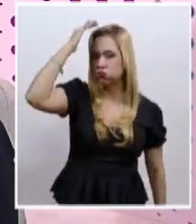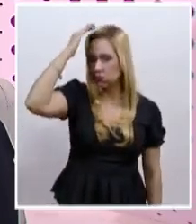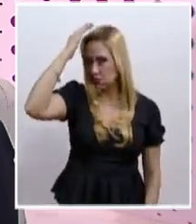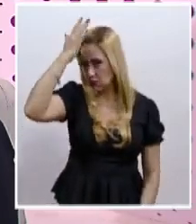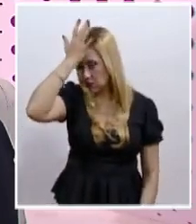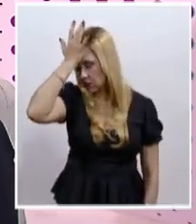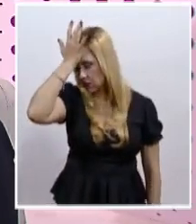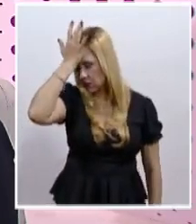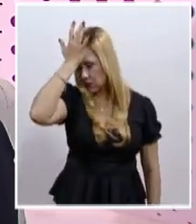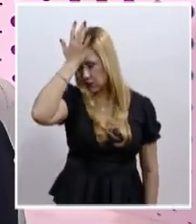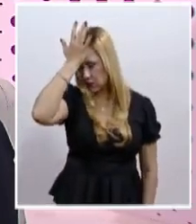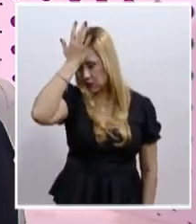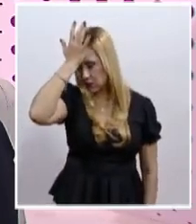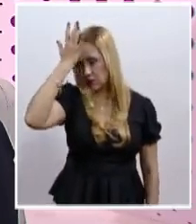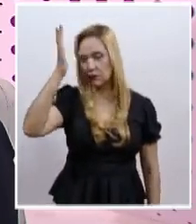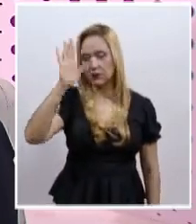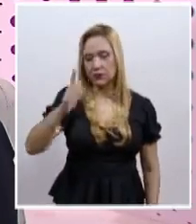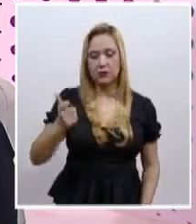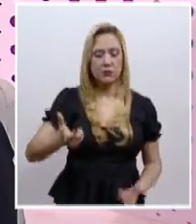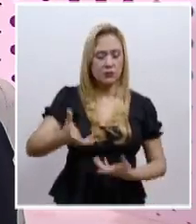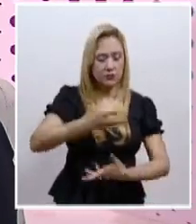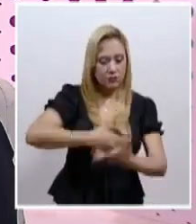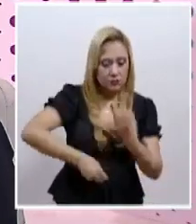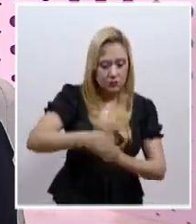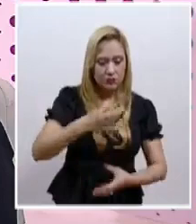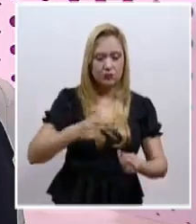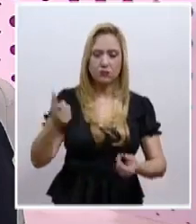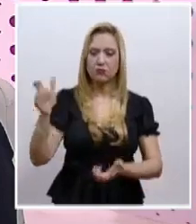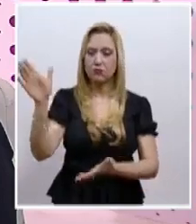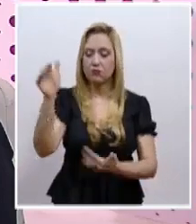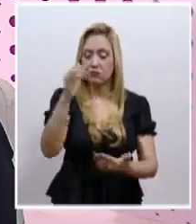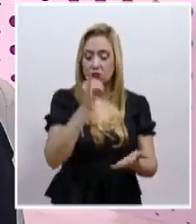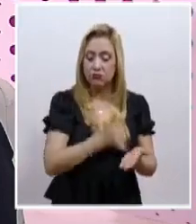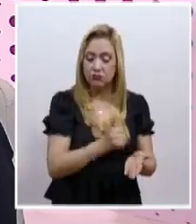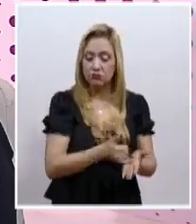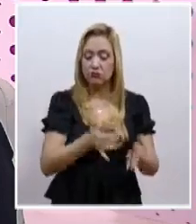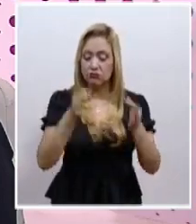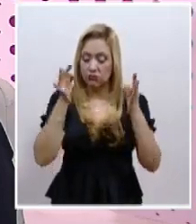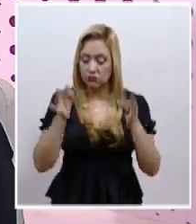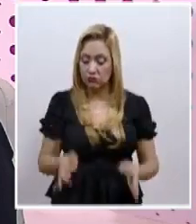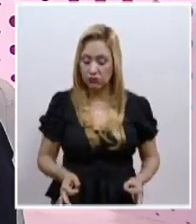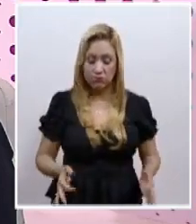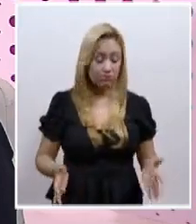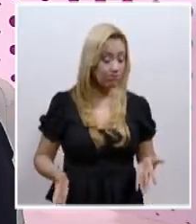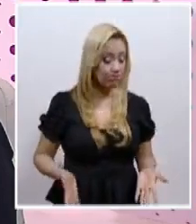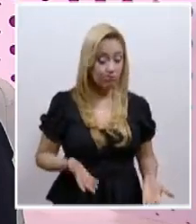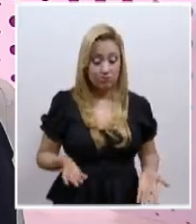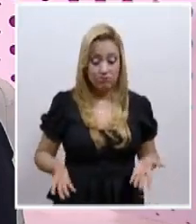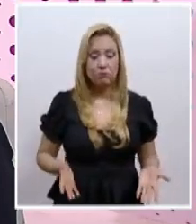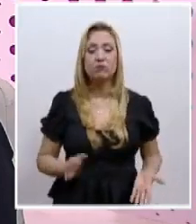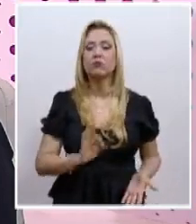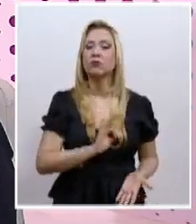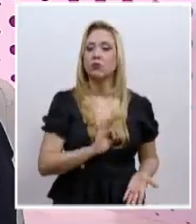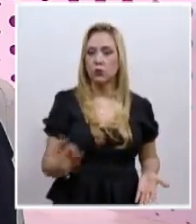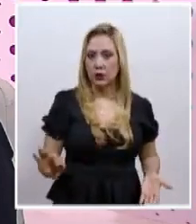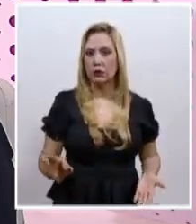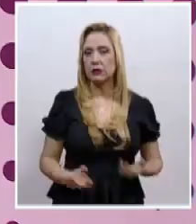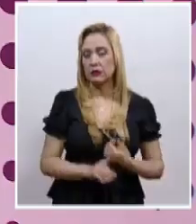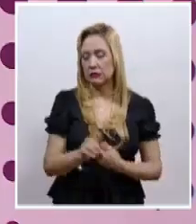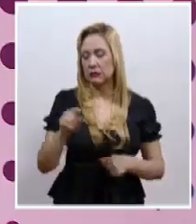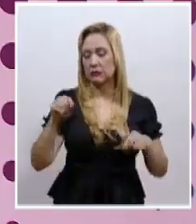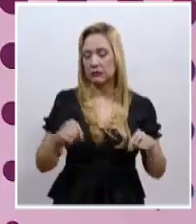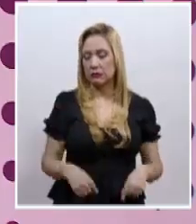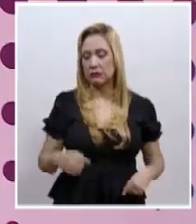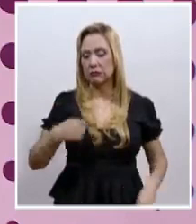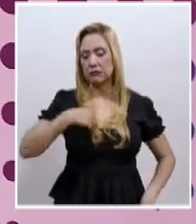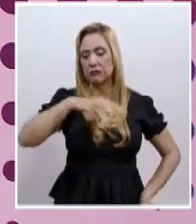no crece la economía, si no se recaudan más impuestos de manera directa, entonces sí nos puede afectar.